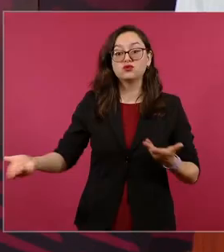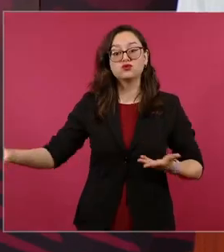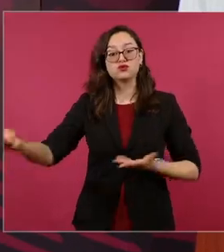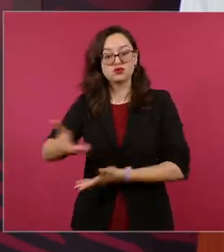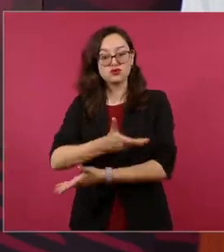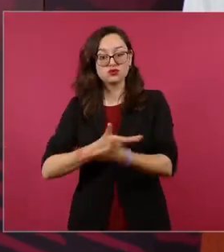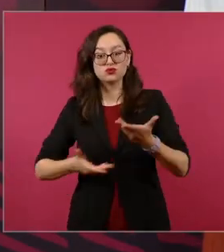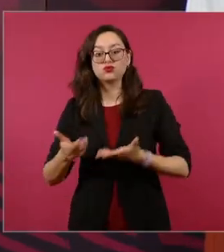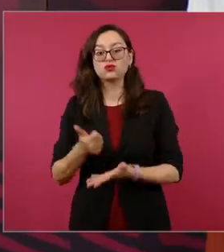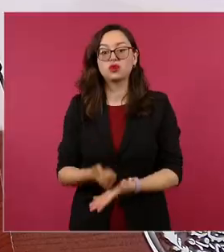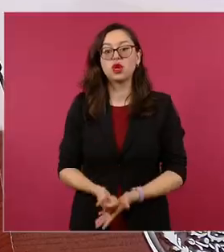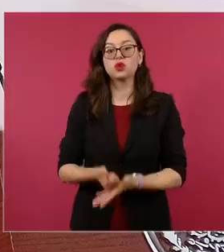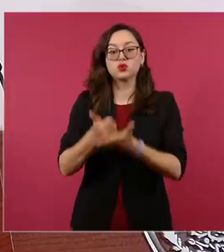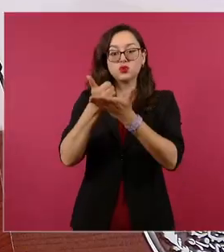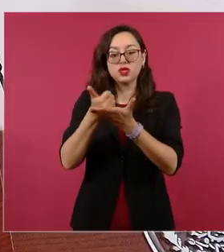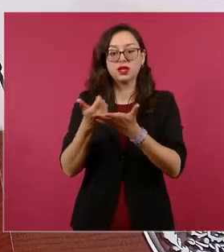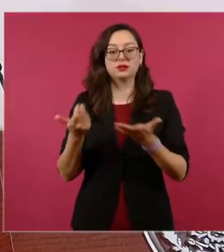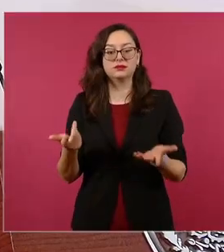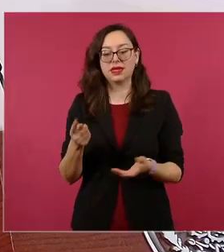la mano,